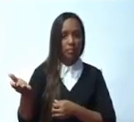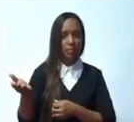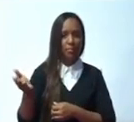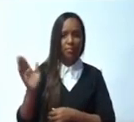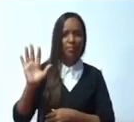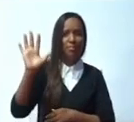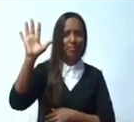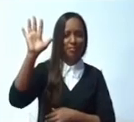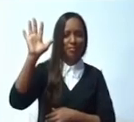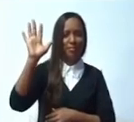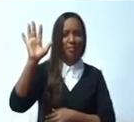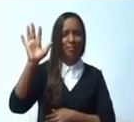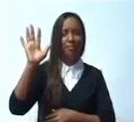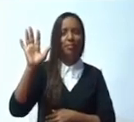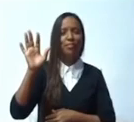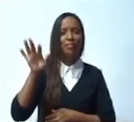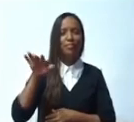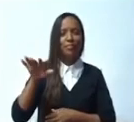otro anuncio, vocero.